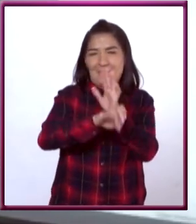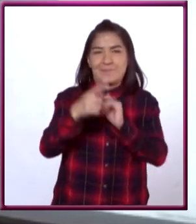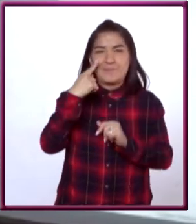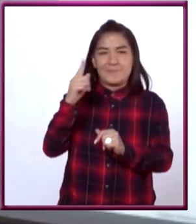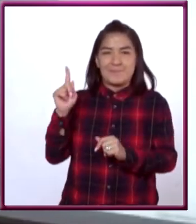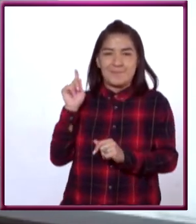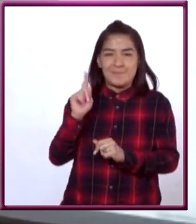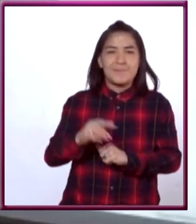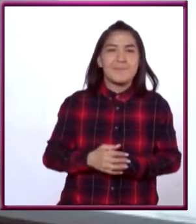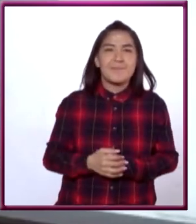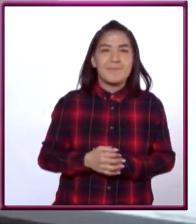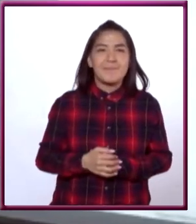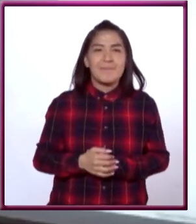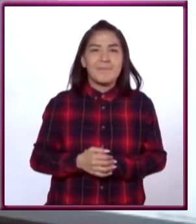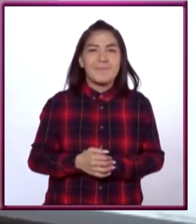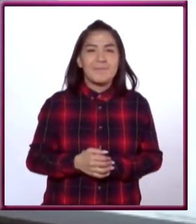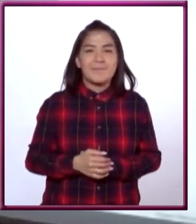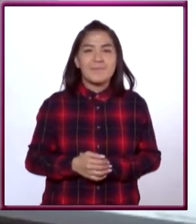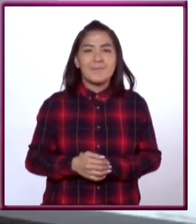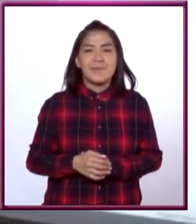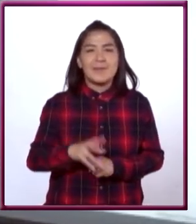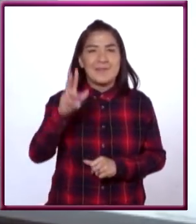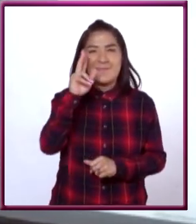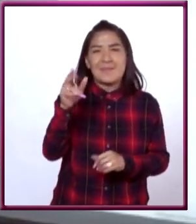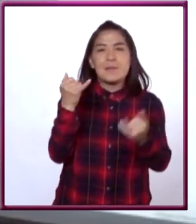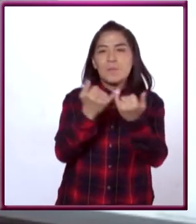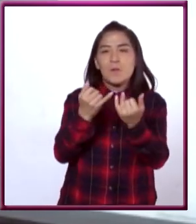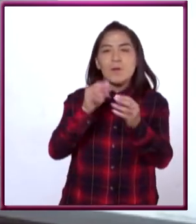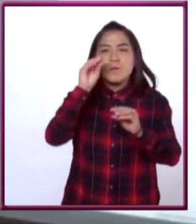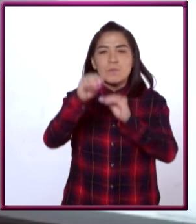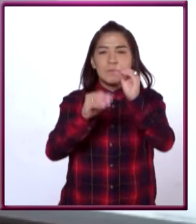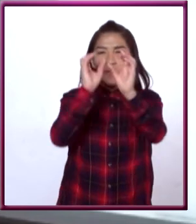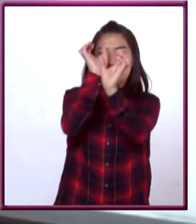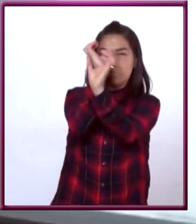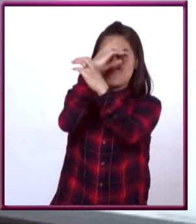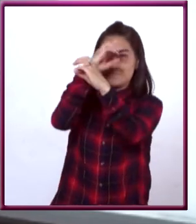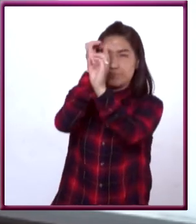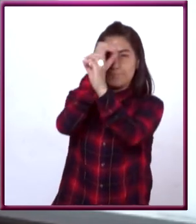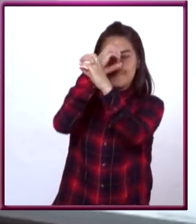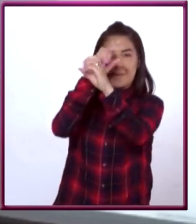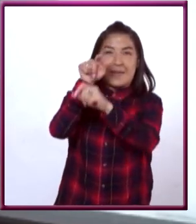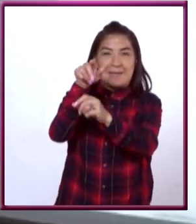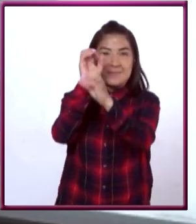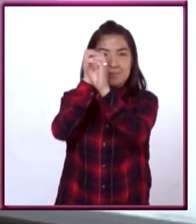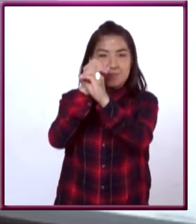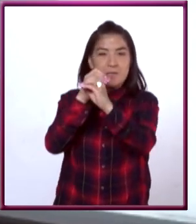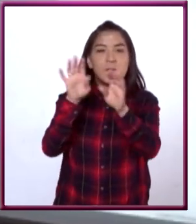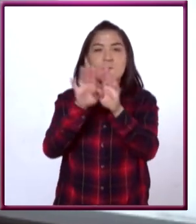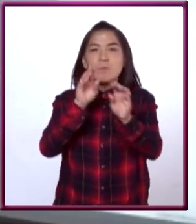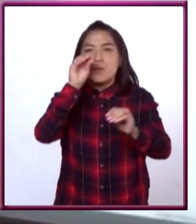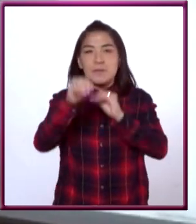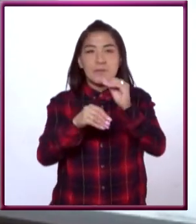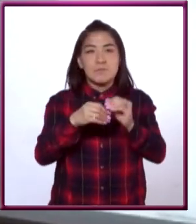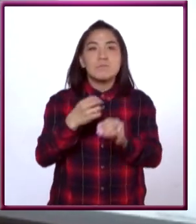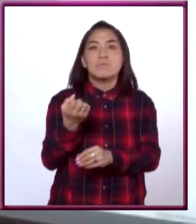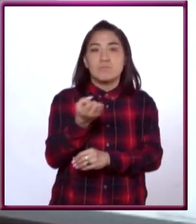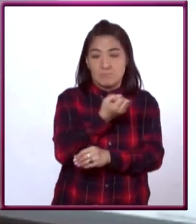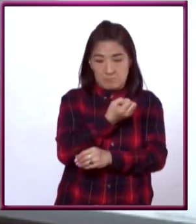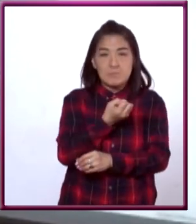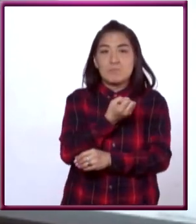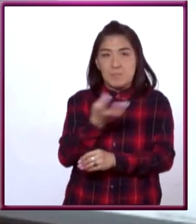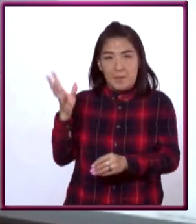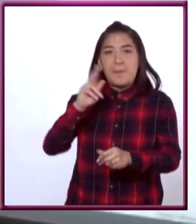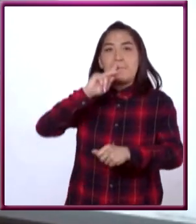aquí un modelo que estamos trabajando, que es un telescopio, el cual estamos trabajando entre